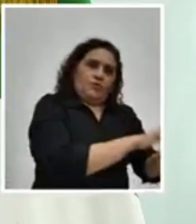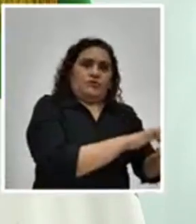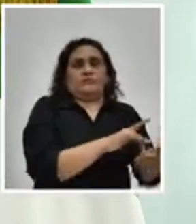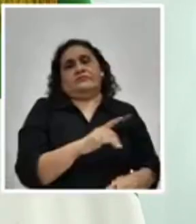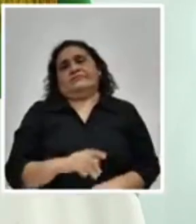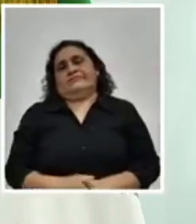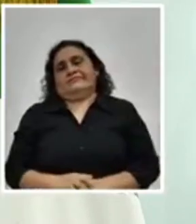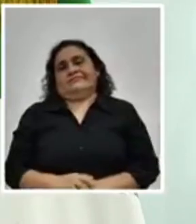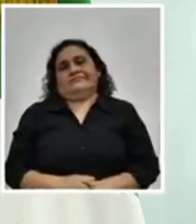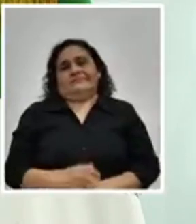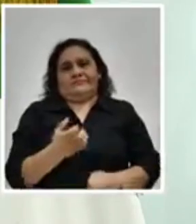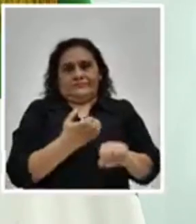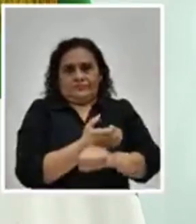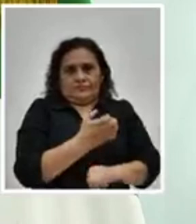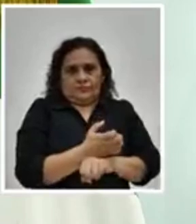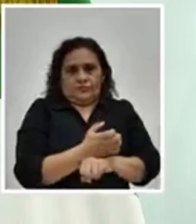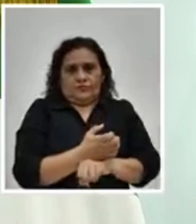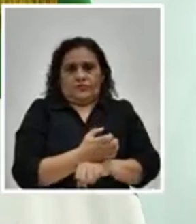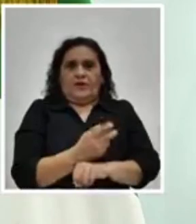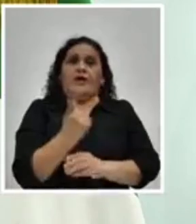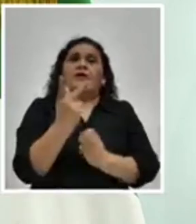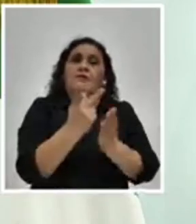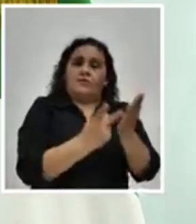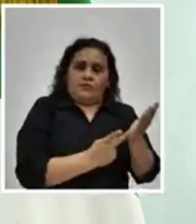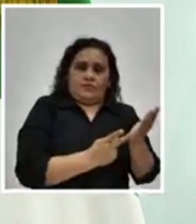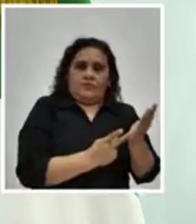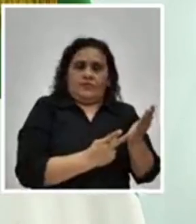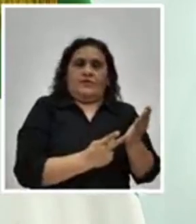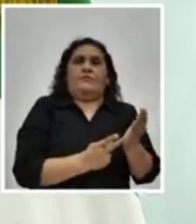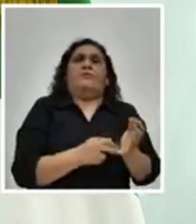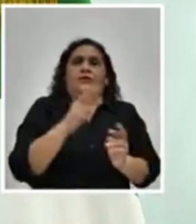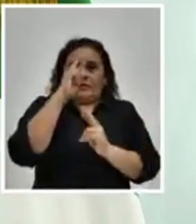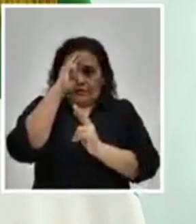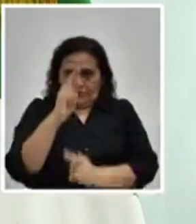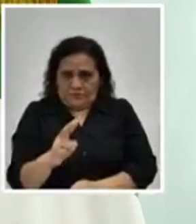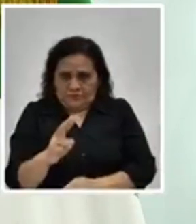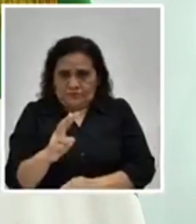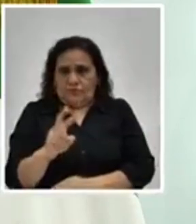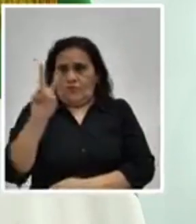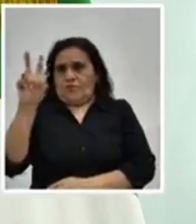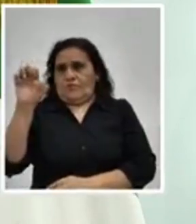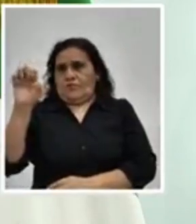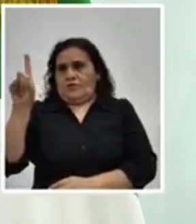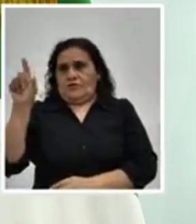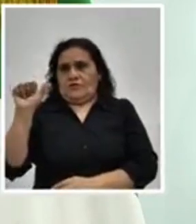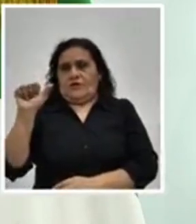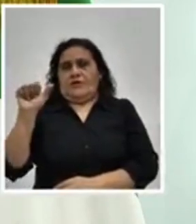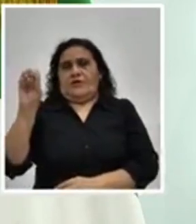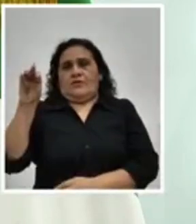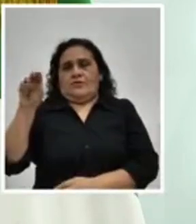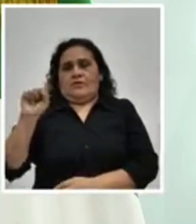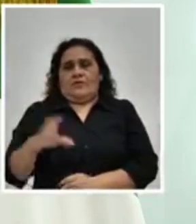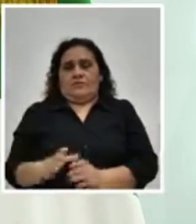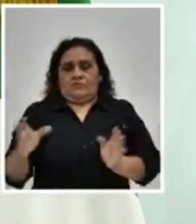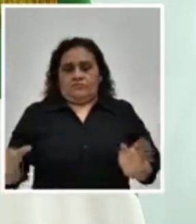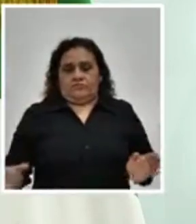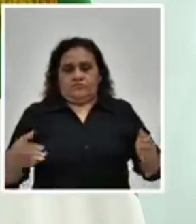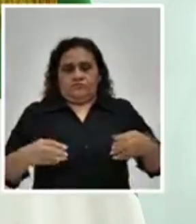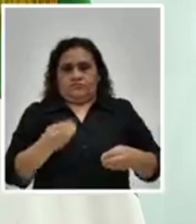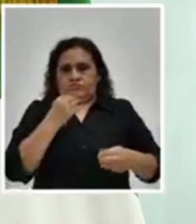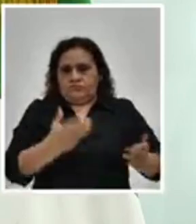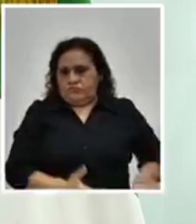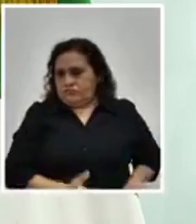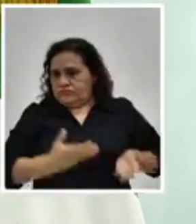ello complementar el programa de apoyo de respeto a la veda del mero con la entrega de despensas municipales en beneficio